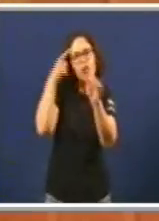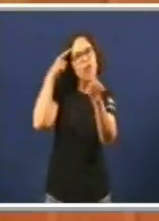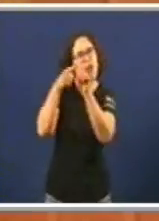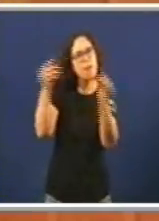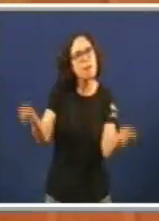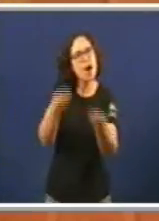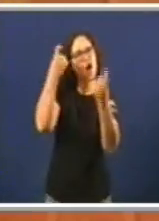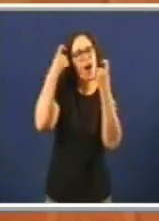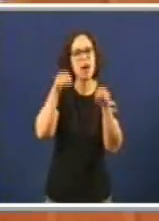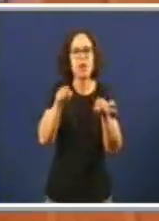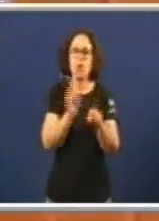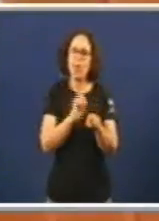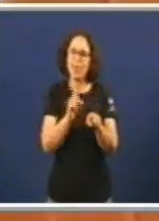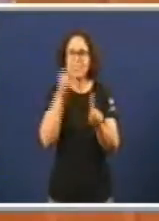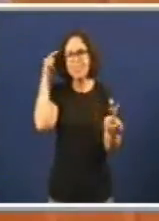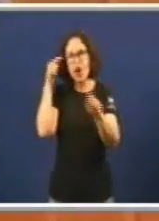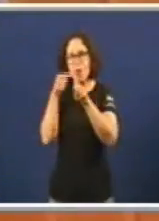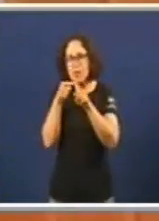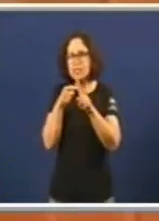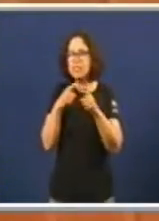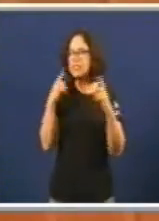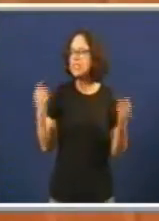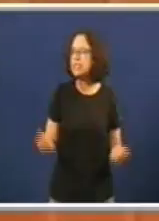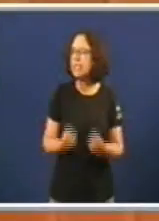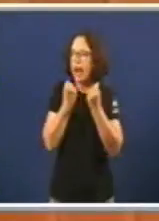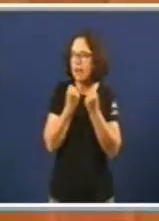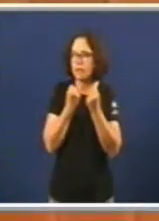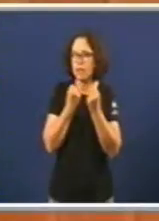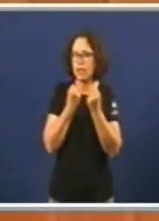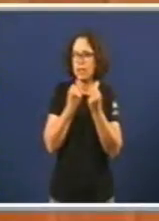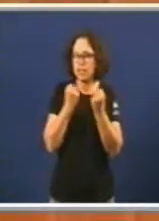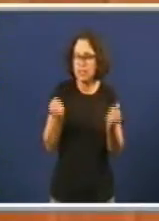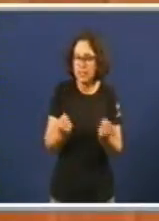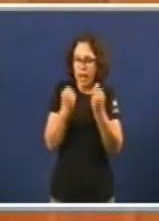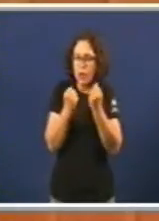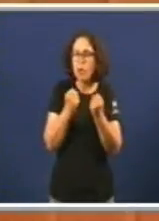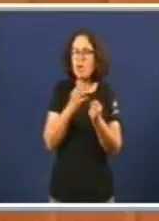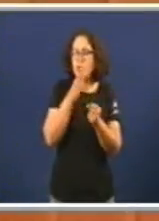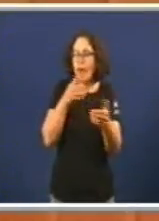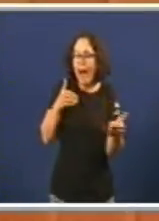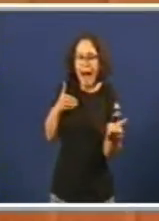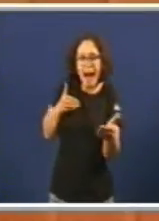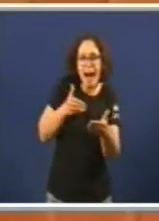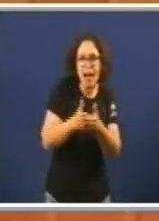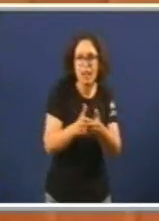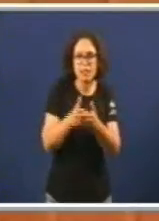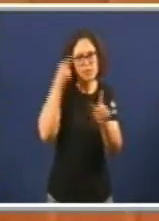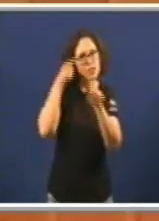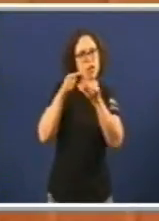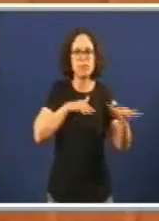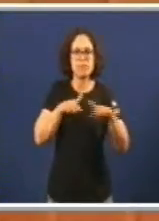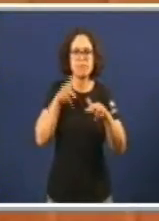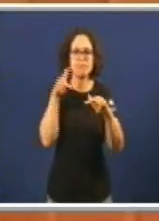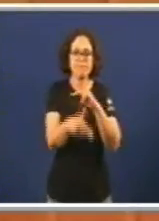maneira de poder salvar o cu ou os seus propios mobles, como prefira, o día antes, a ver se así non se movilizaban. Pois teño unha